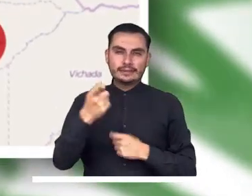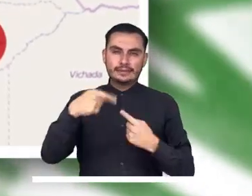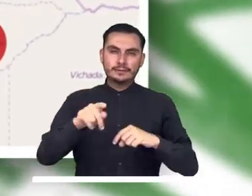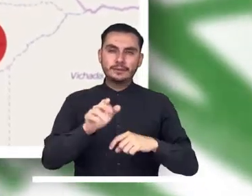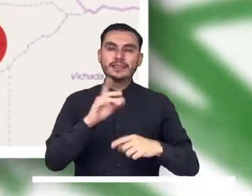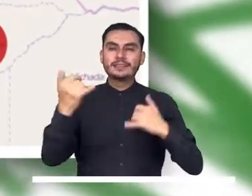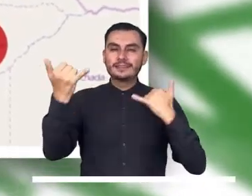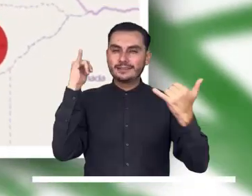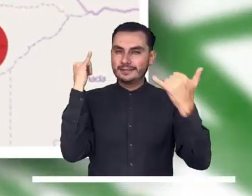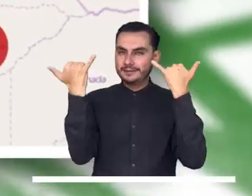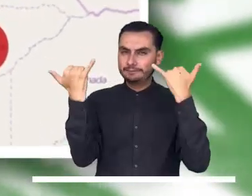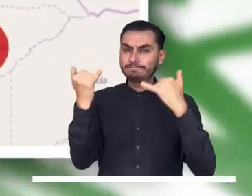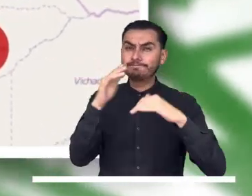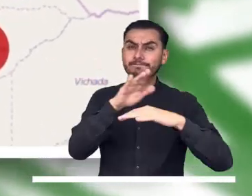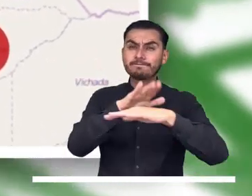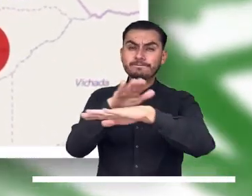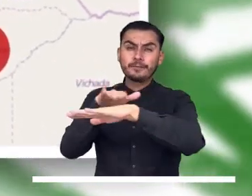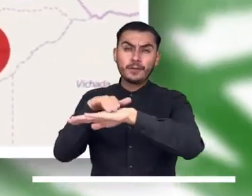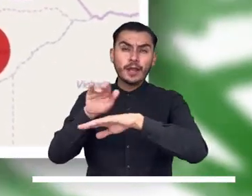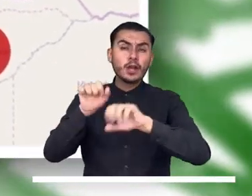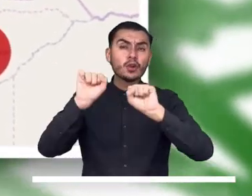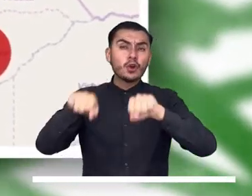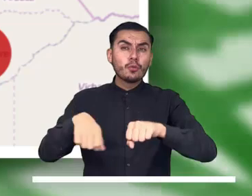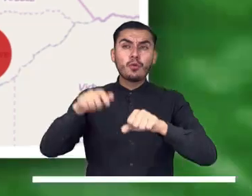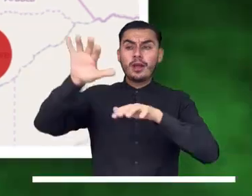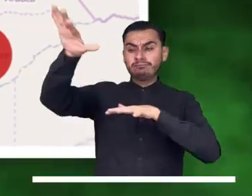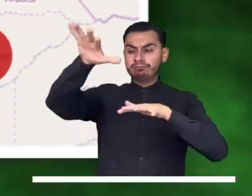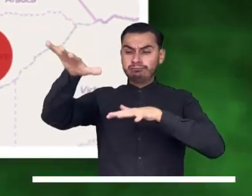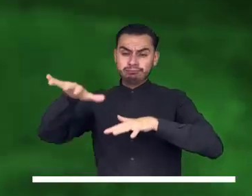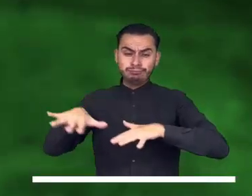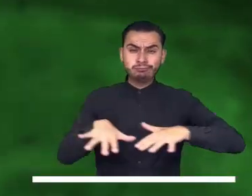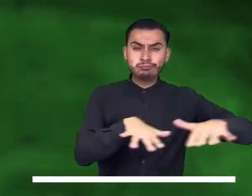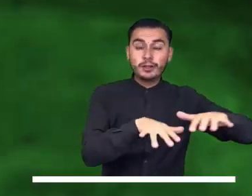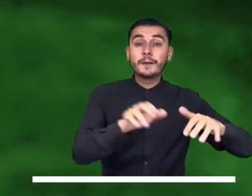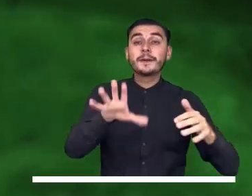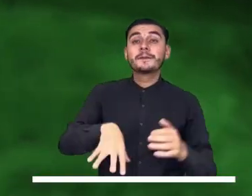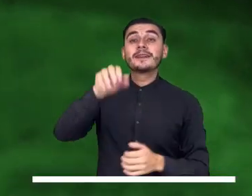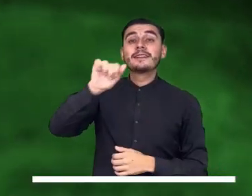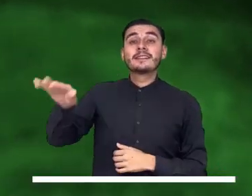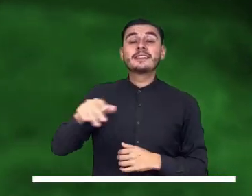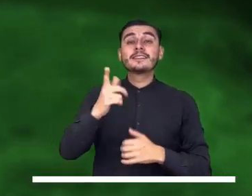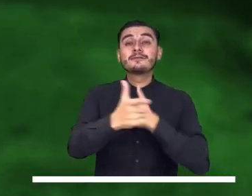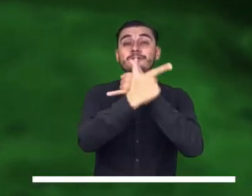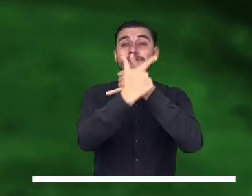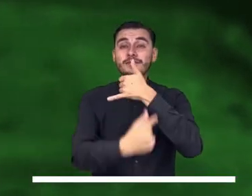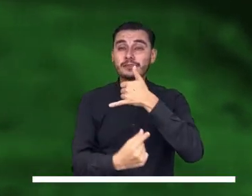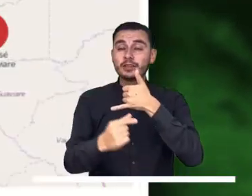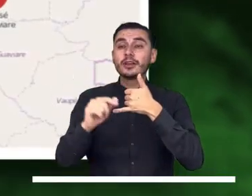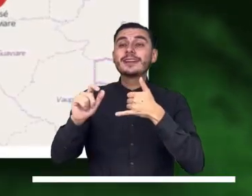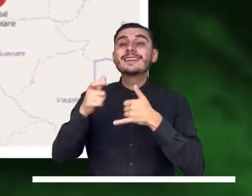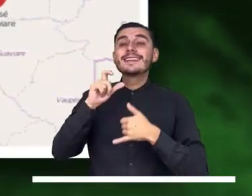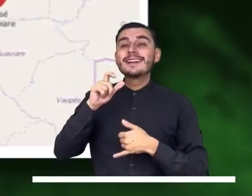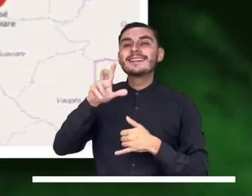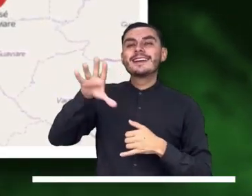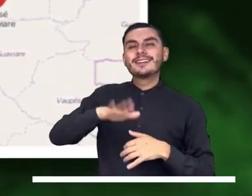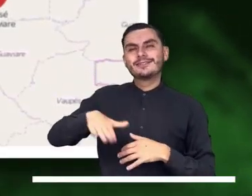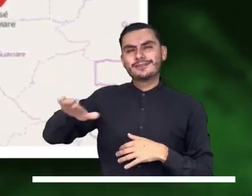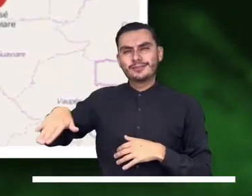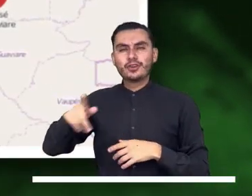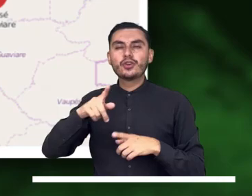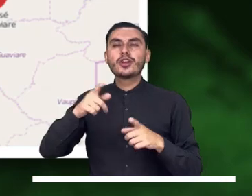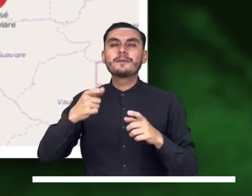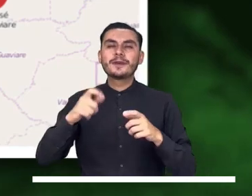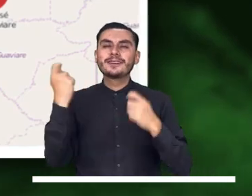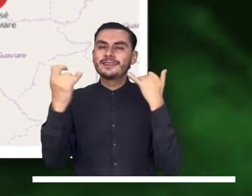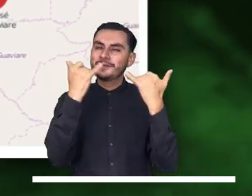Guajira, Magdalena, Boyacá, norte de Santander y Casanare. Atención a los posibles deslizamientos en Magdalena,